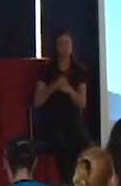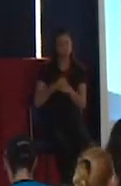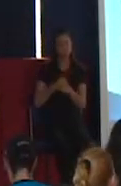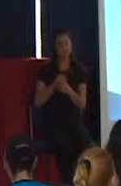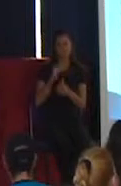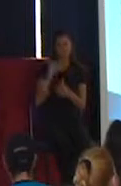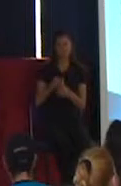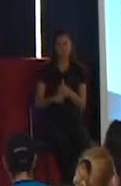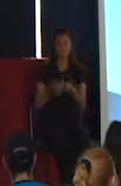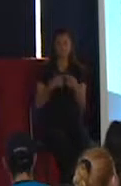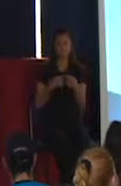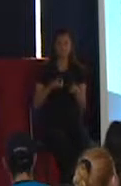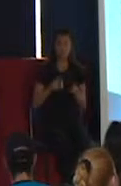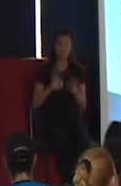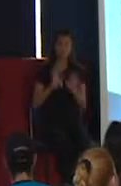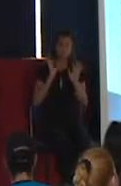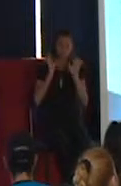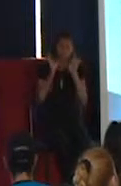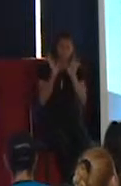pero que